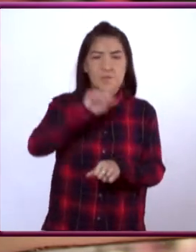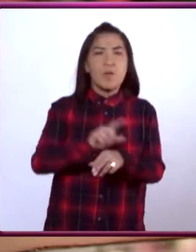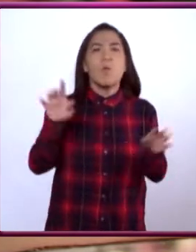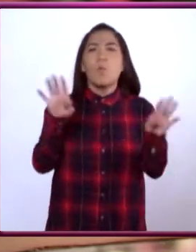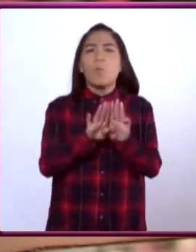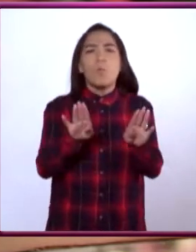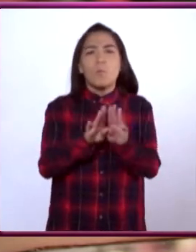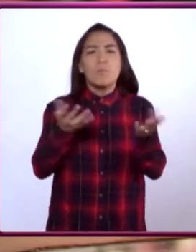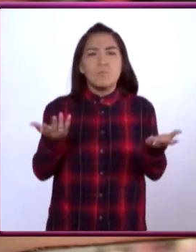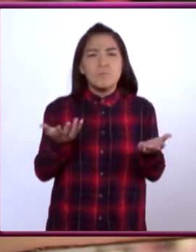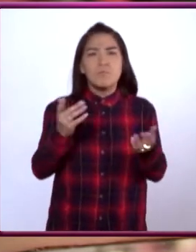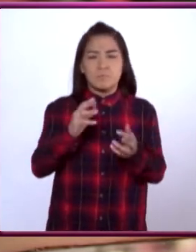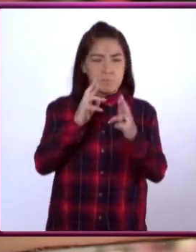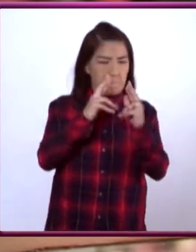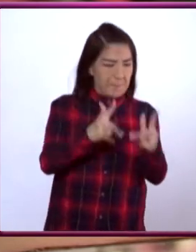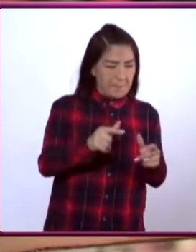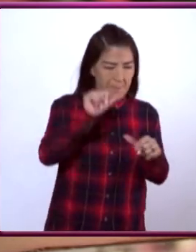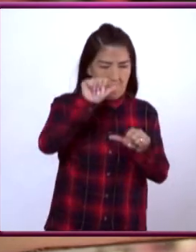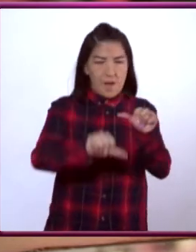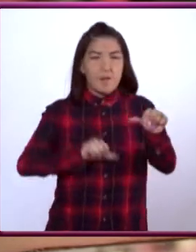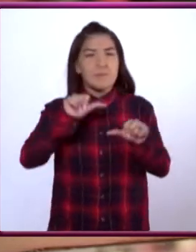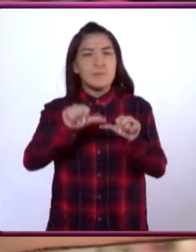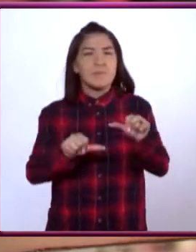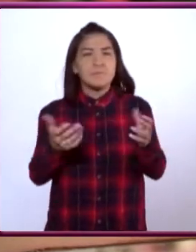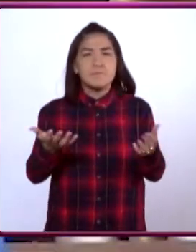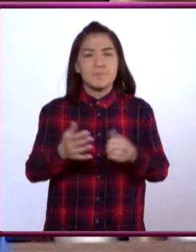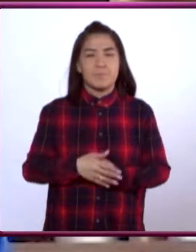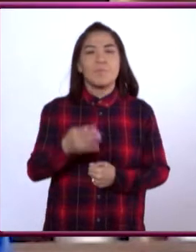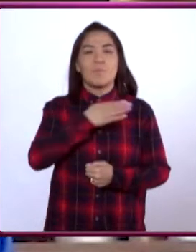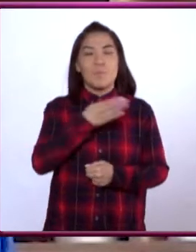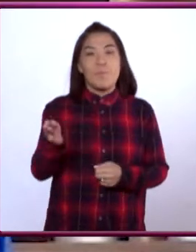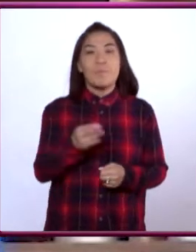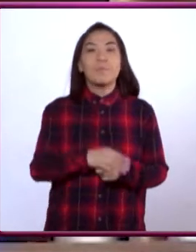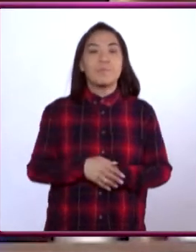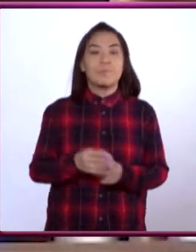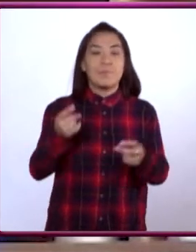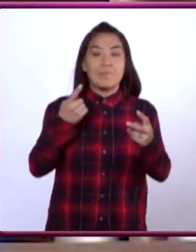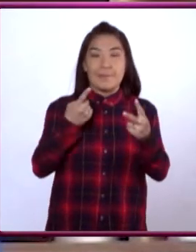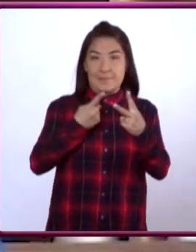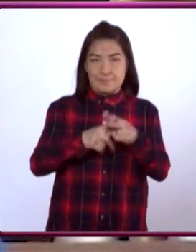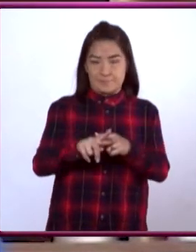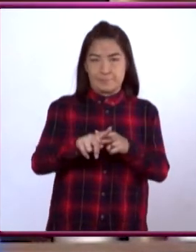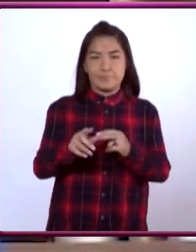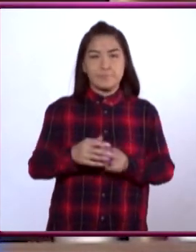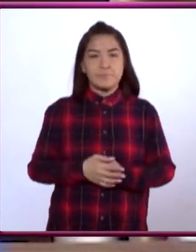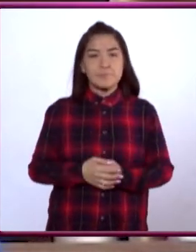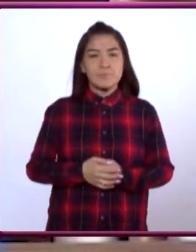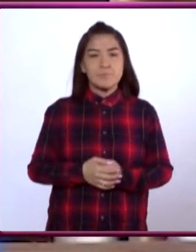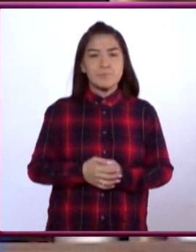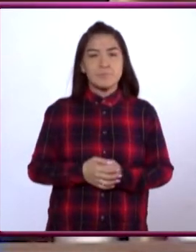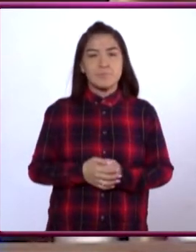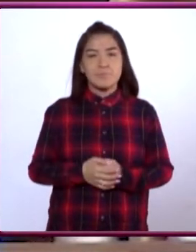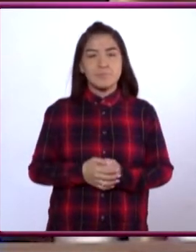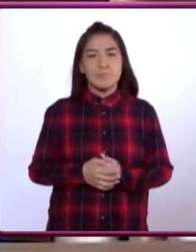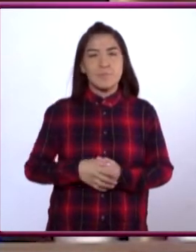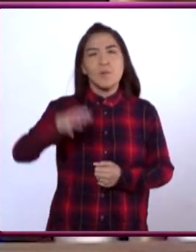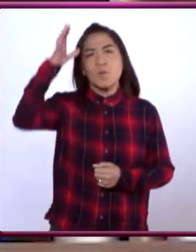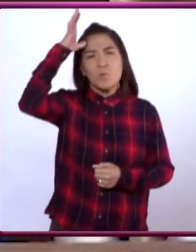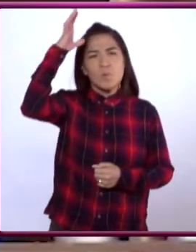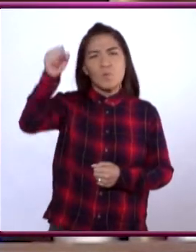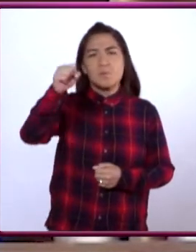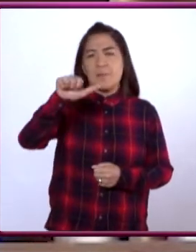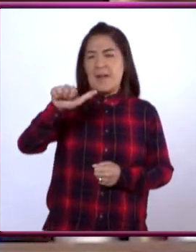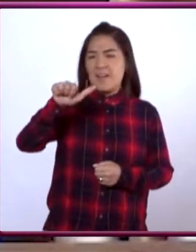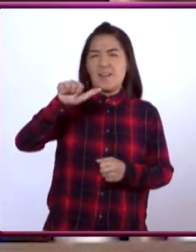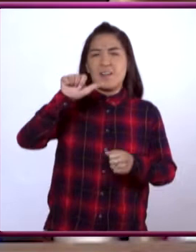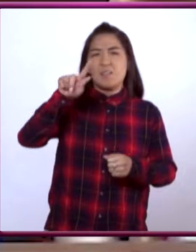de hoy cómo es que puede romperse un átomo? Bueno, en principio el concepto de átomo